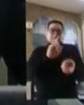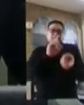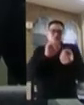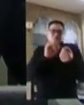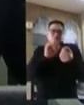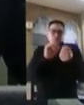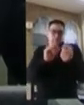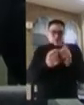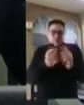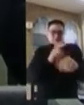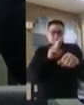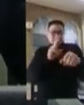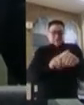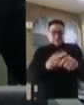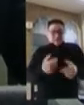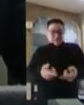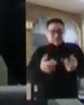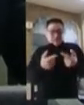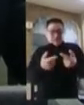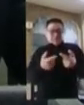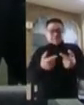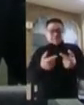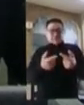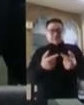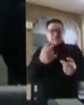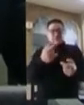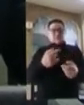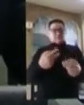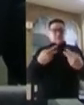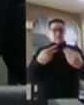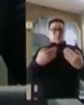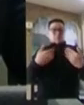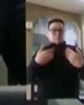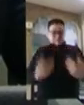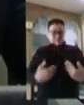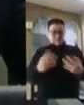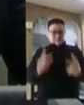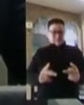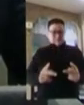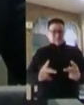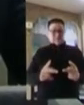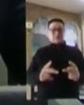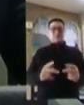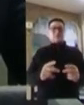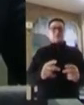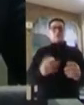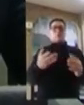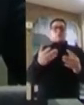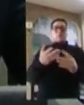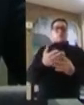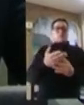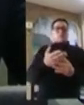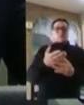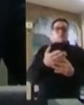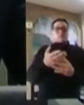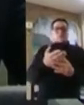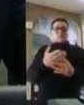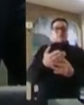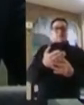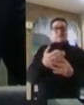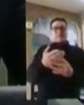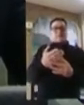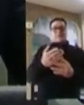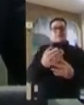nuevo nacimiento no era que tenía que entrar otra vez al vientre de su mamá, sino un